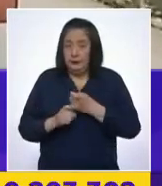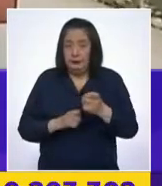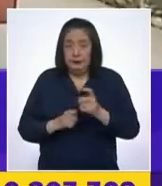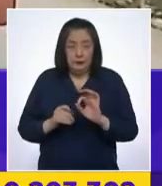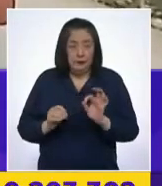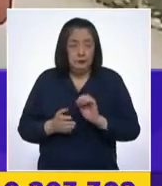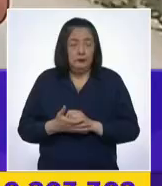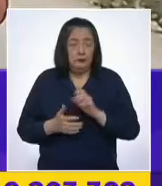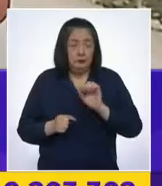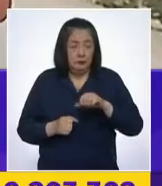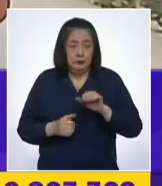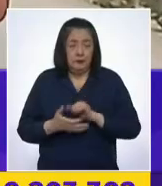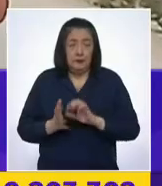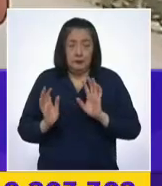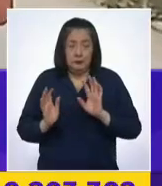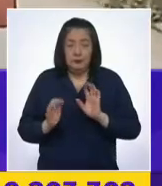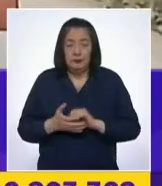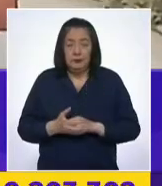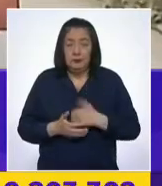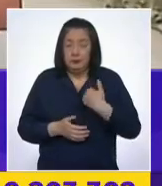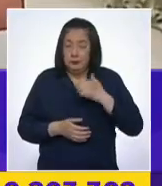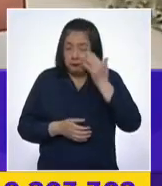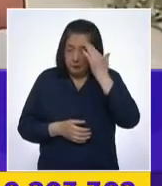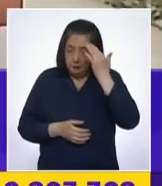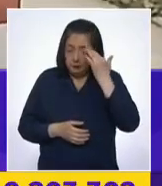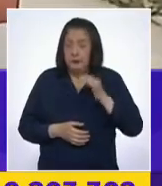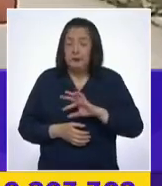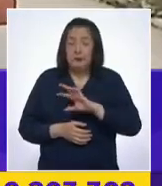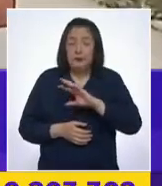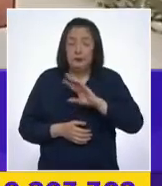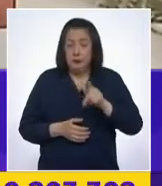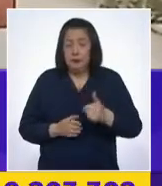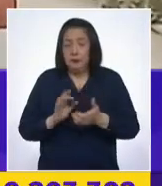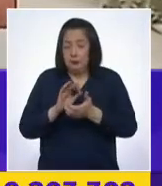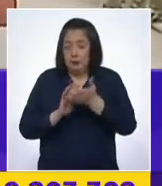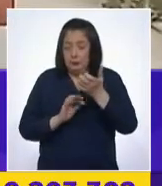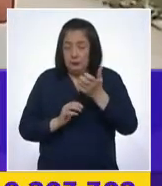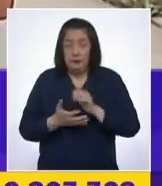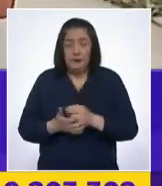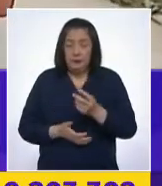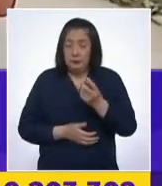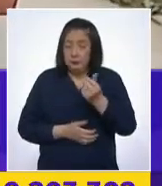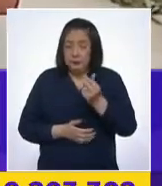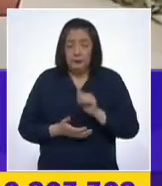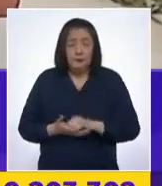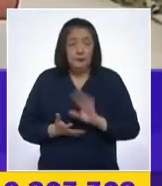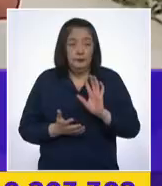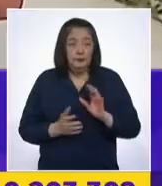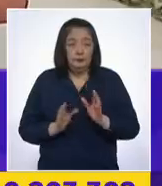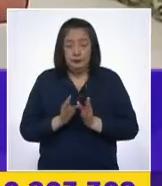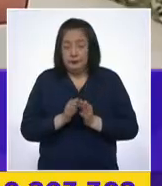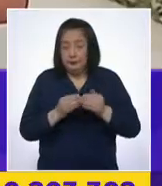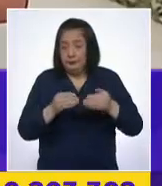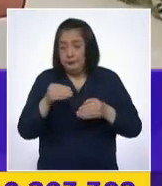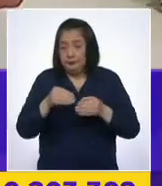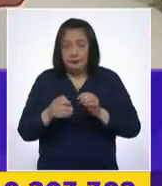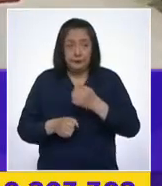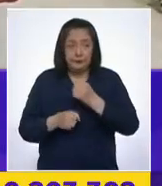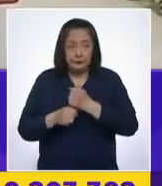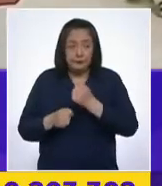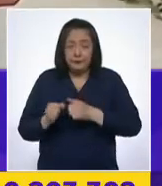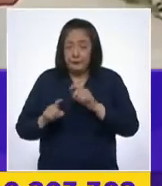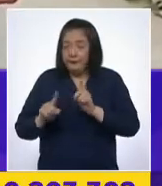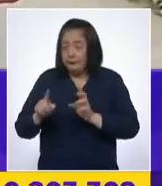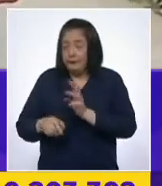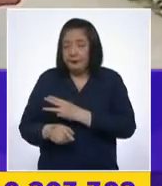malherido, pero lo que sí tenemos es que conocimiento es que se han llevado celulares, dinero en efectivo, las billeteras de los trabajadores y